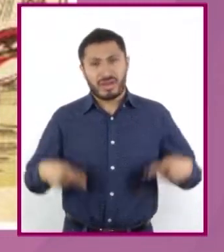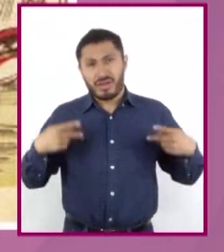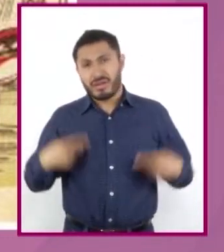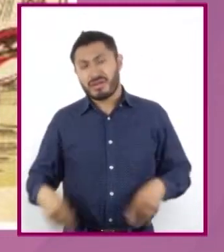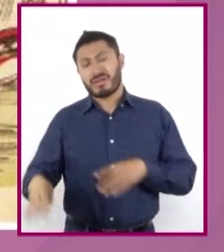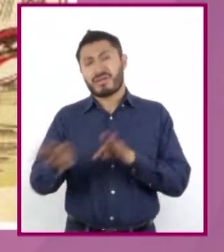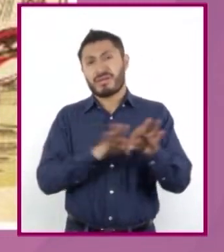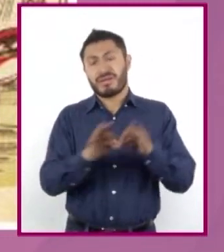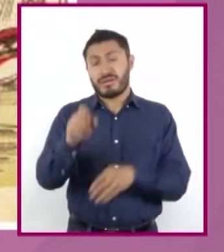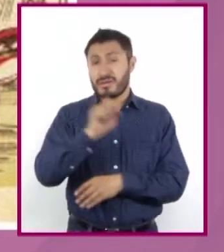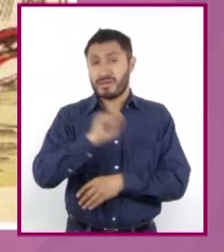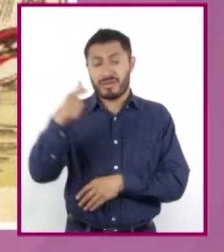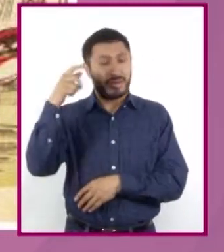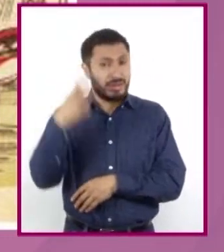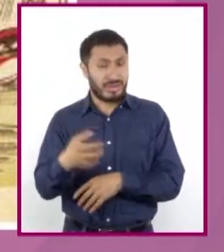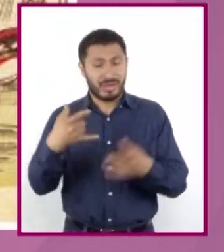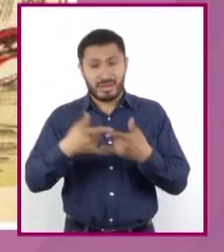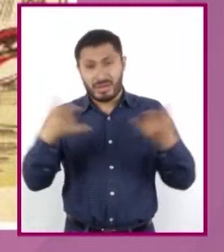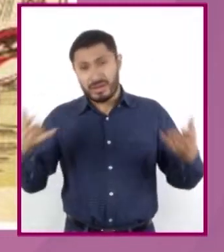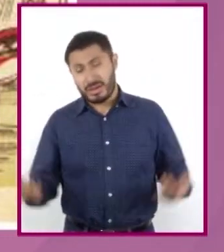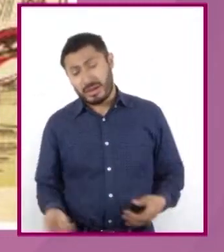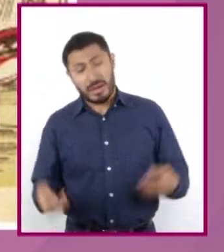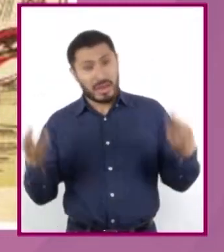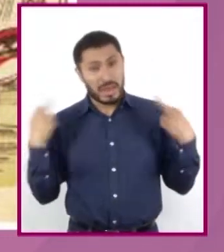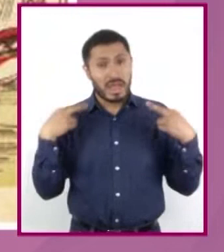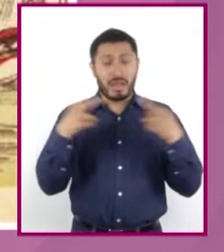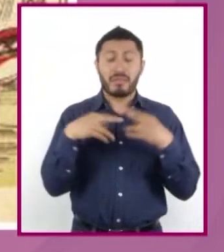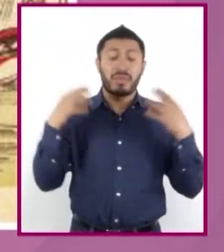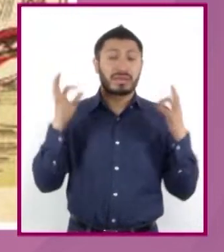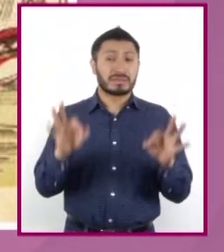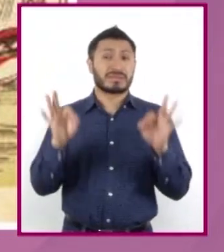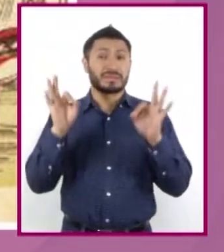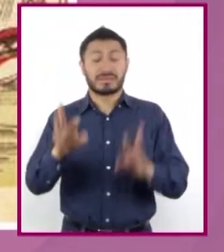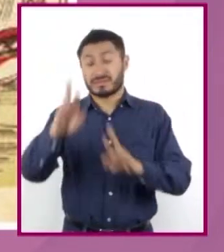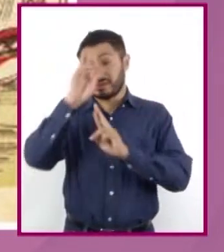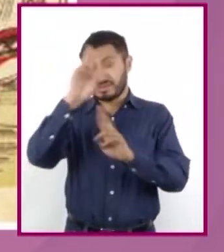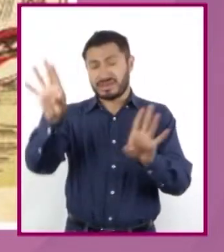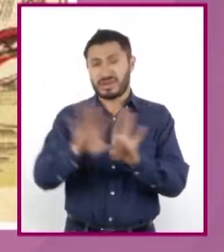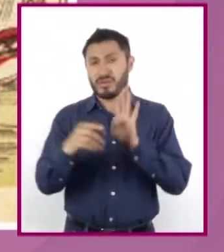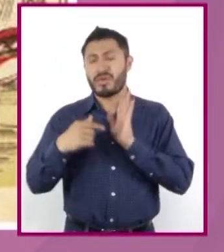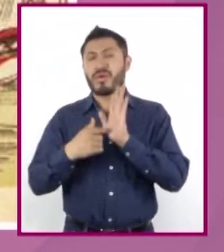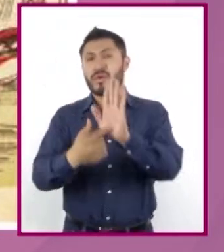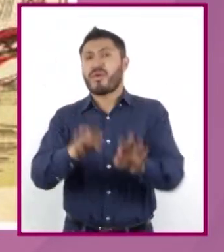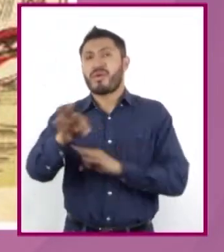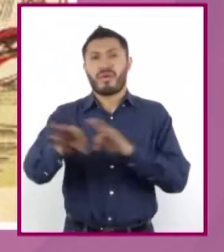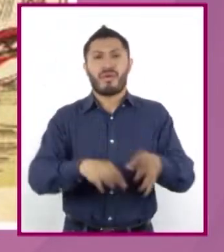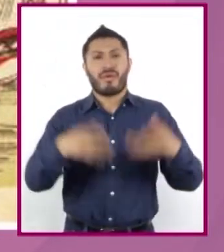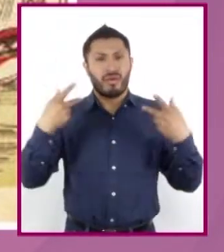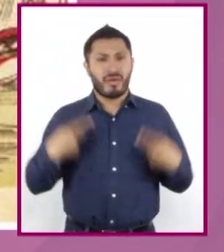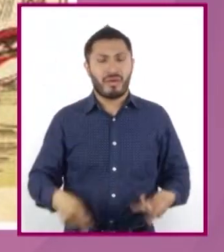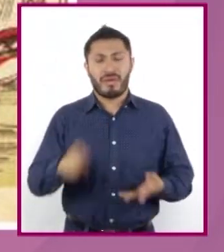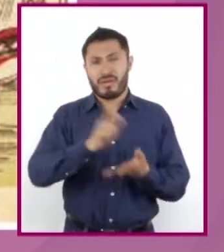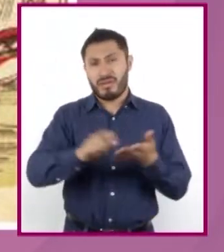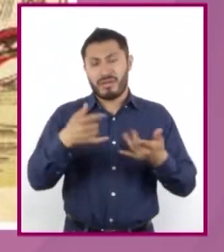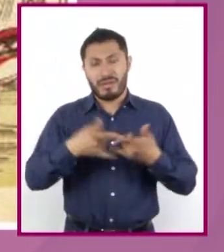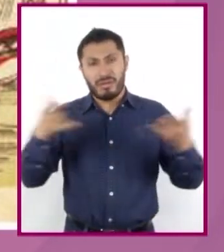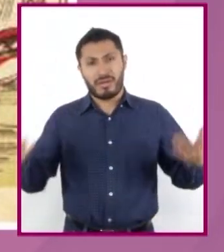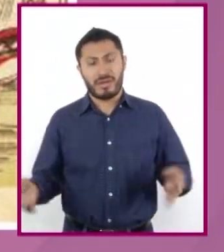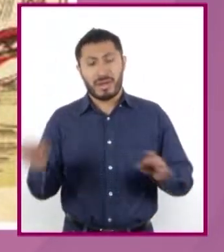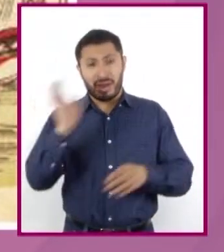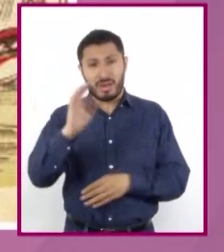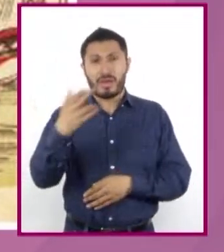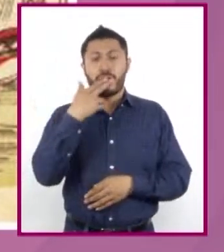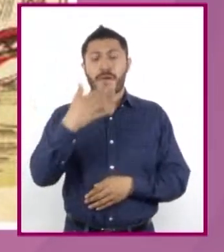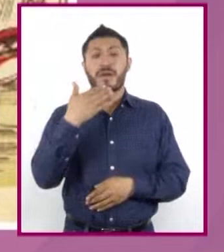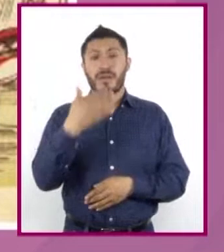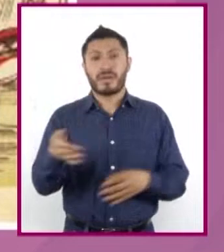más distinguidos nos muestran el oficio del historiador, cuando se ejerce con probidad, a una